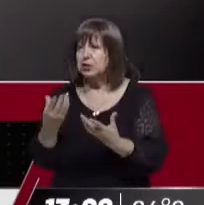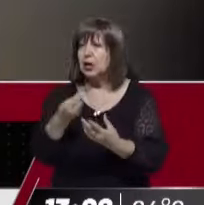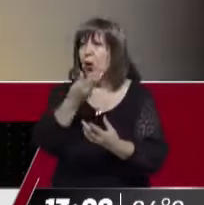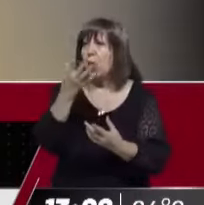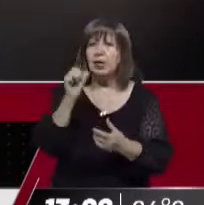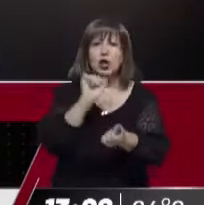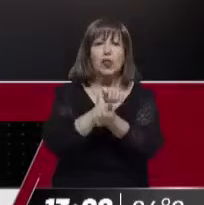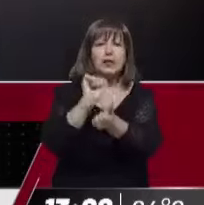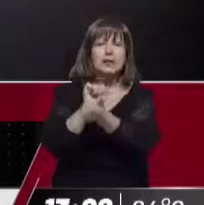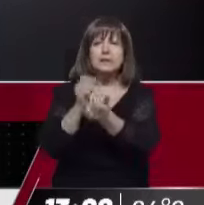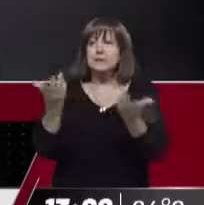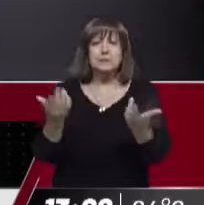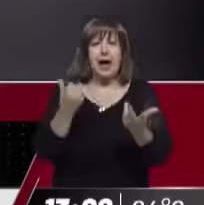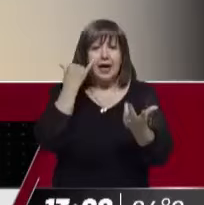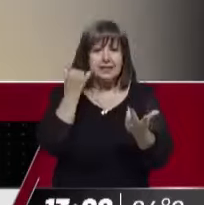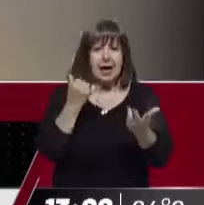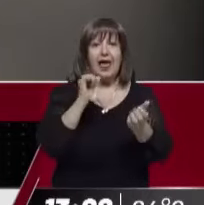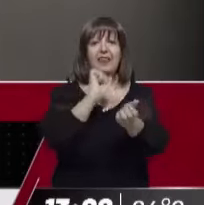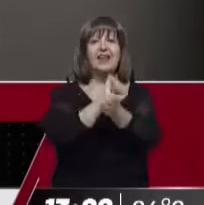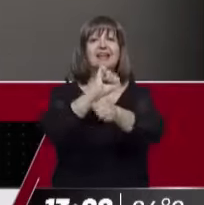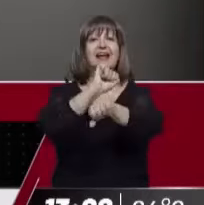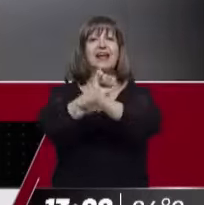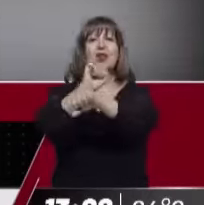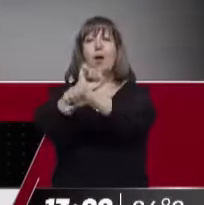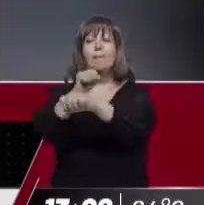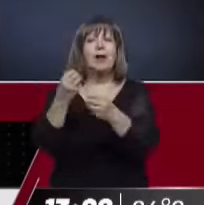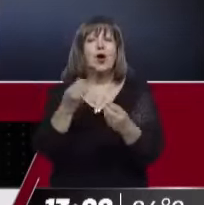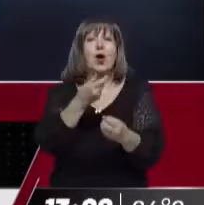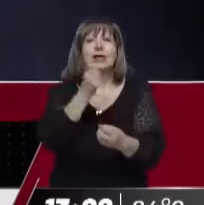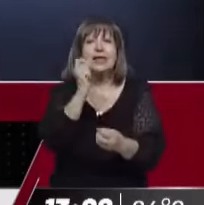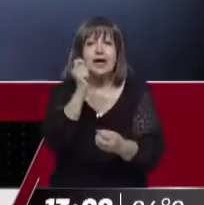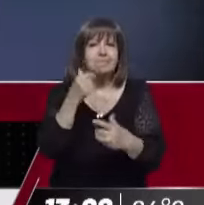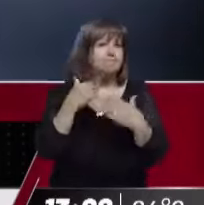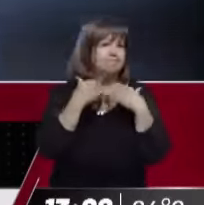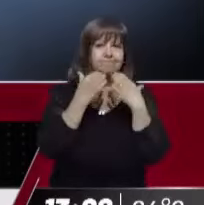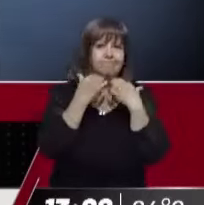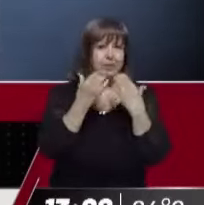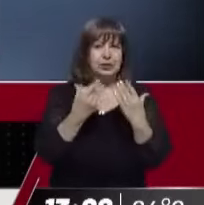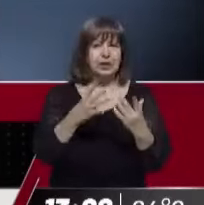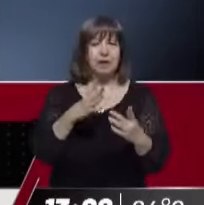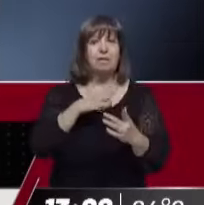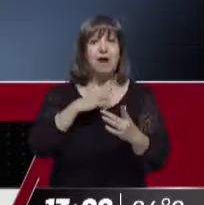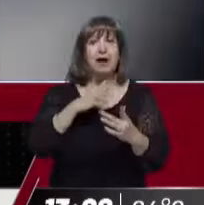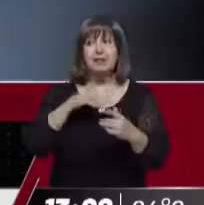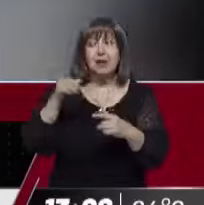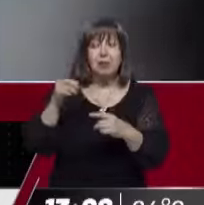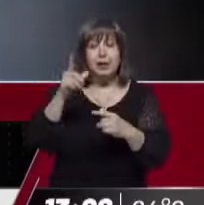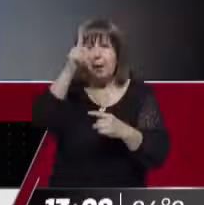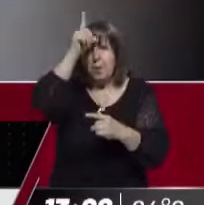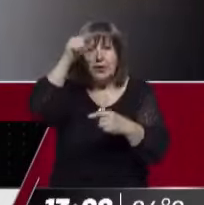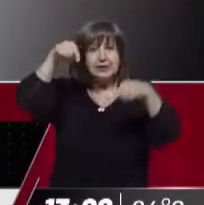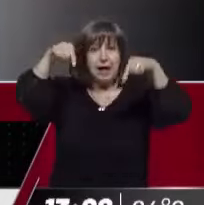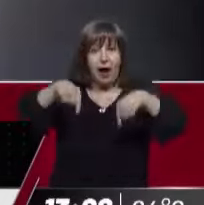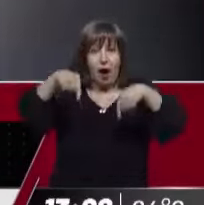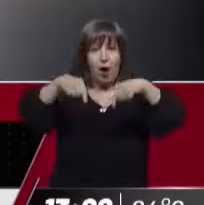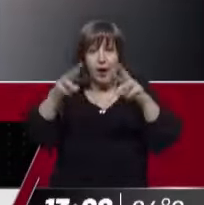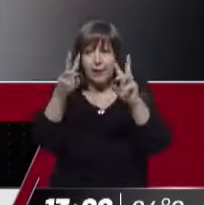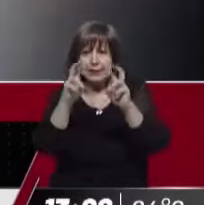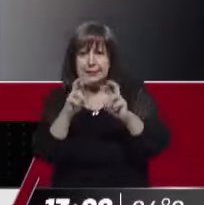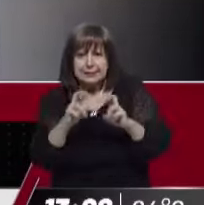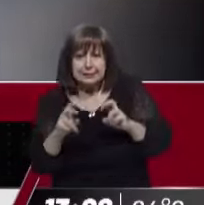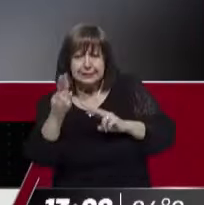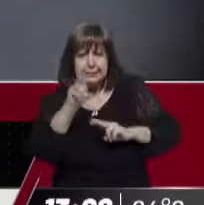precisiones sobre quiénes son las personas detenidas. Los que les quiero dar un dato, y es que, sí, mira Rulo, a ver si podemos tomar.